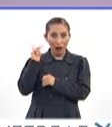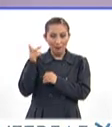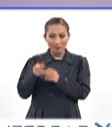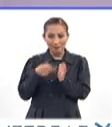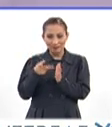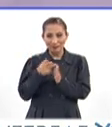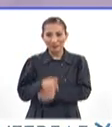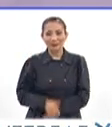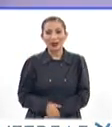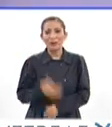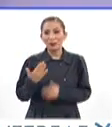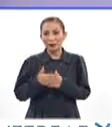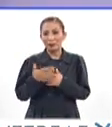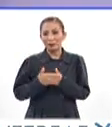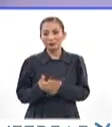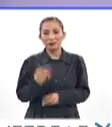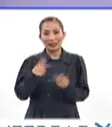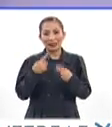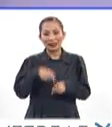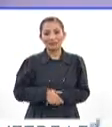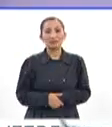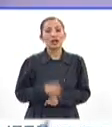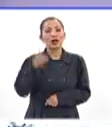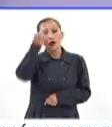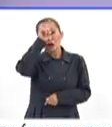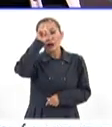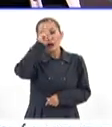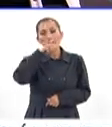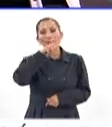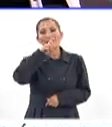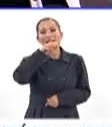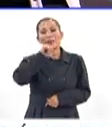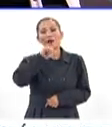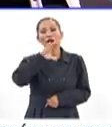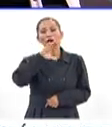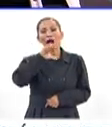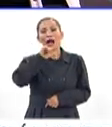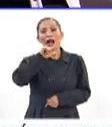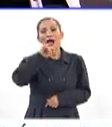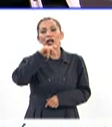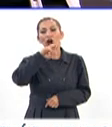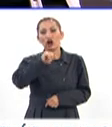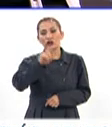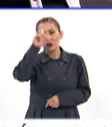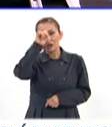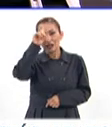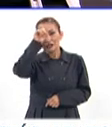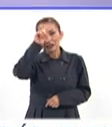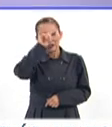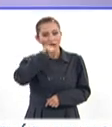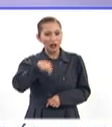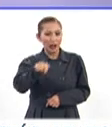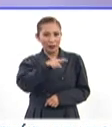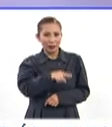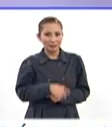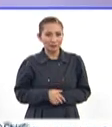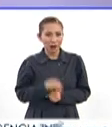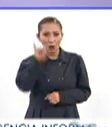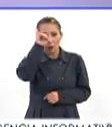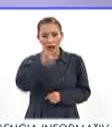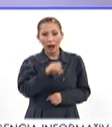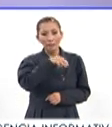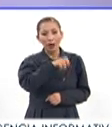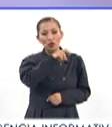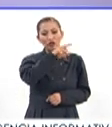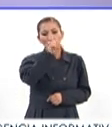ayude en próximas ocasiones a venir a... La consejera Miriam Alarcón, consejera del Instituto Electoral de la Ciudad de México, y bueno, como cada jueves,